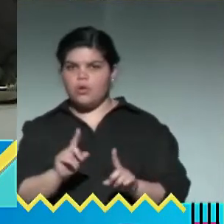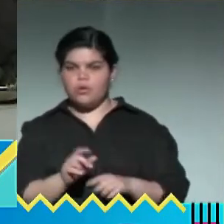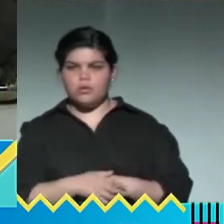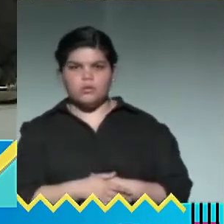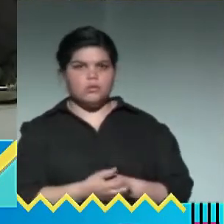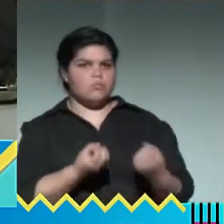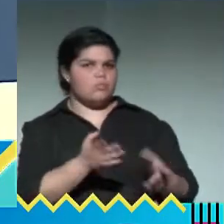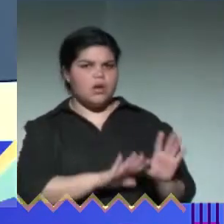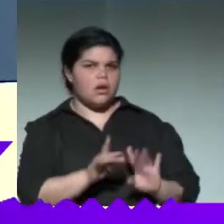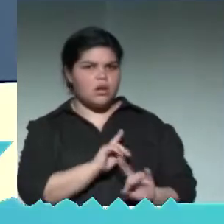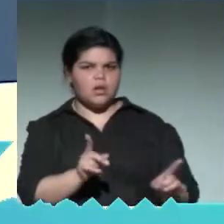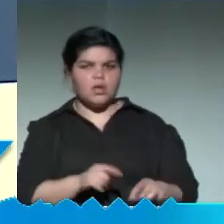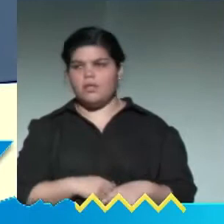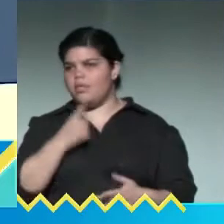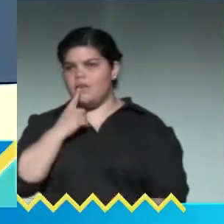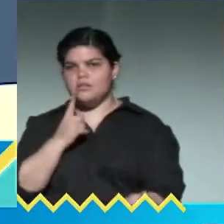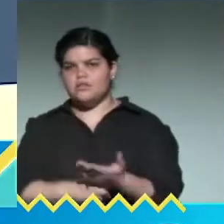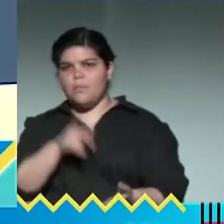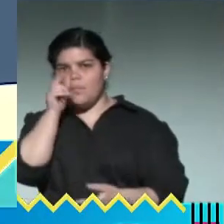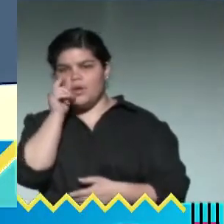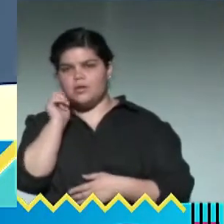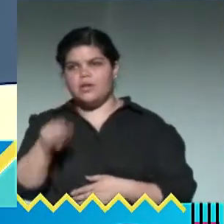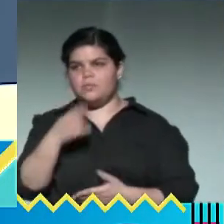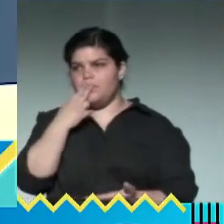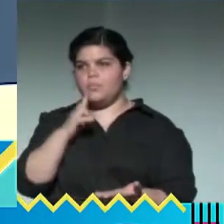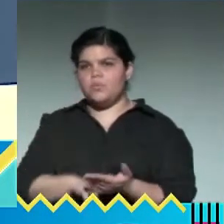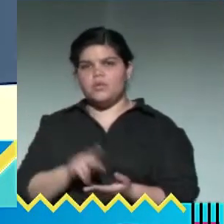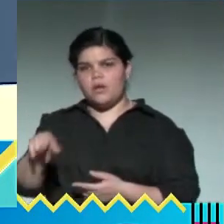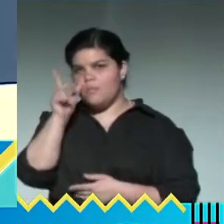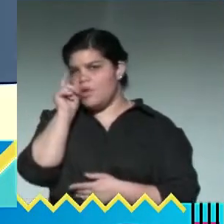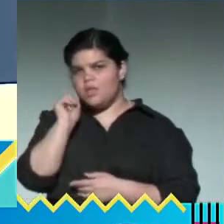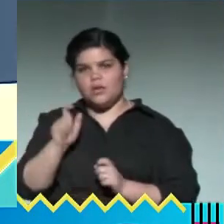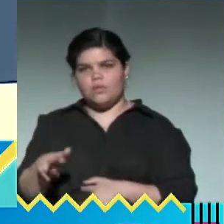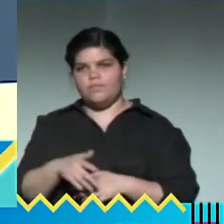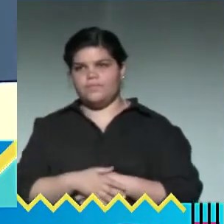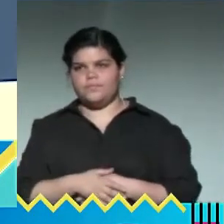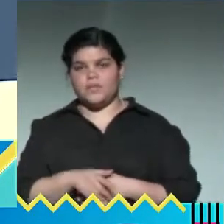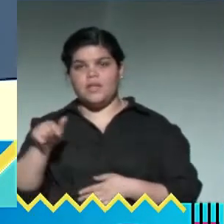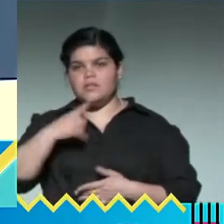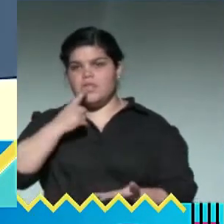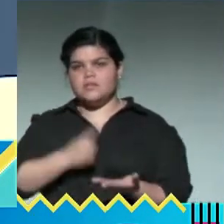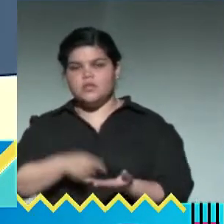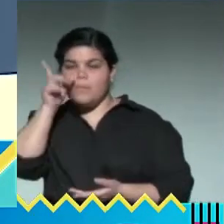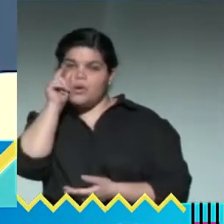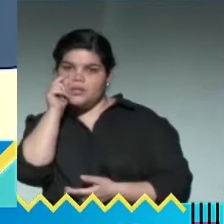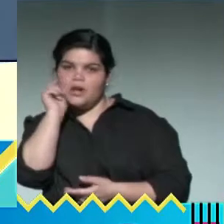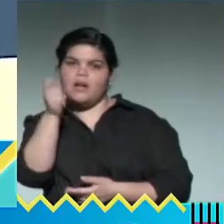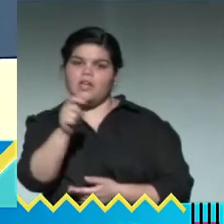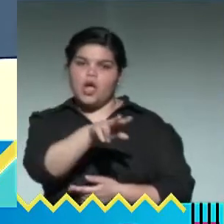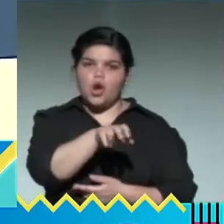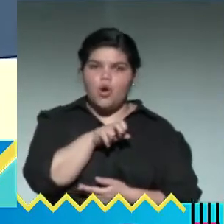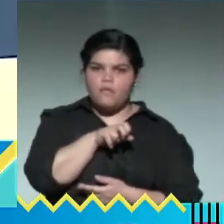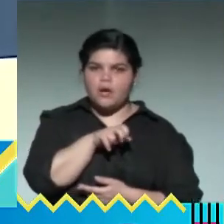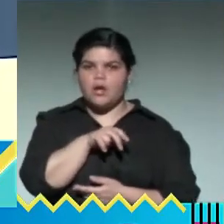son decisiones políticas. Los impuestos no son una cuestión técnica, son una definición política. Es una definición política a quién se les cobra,